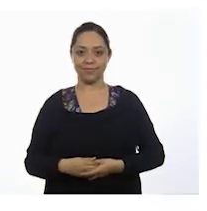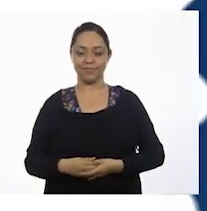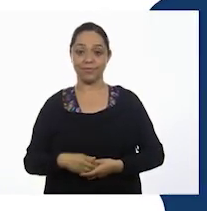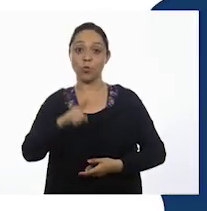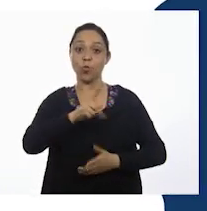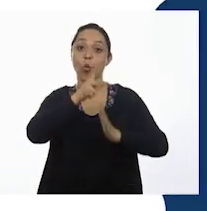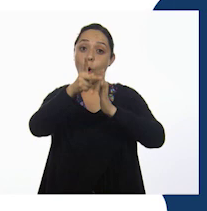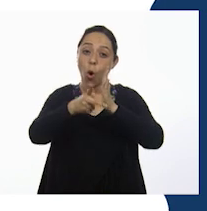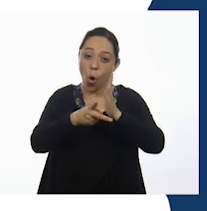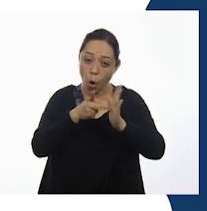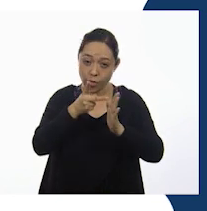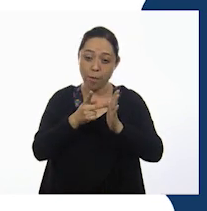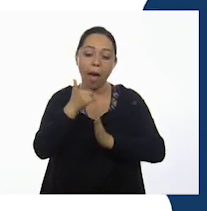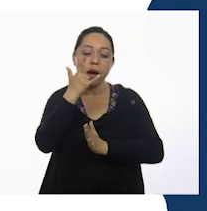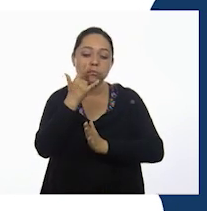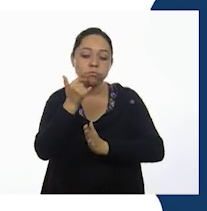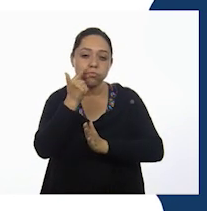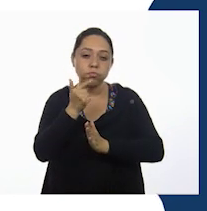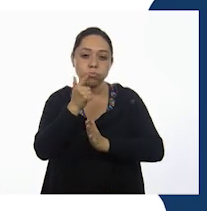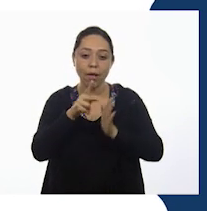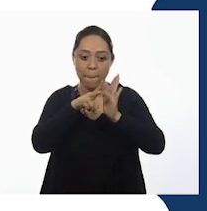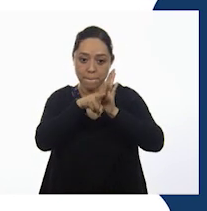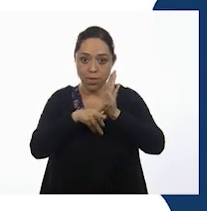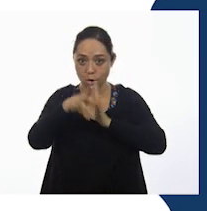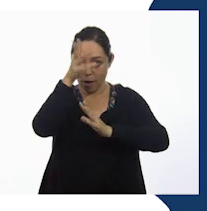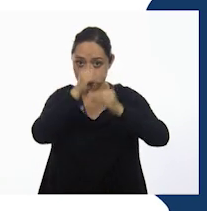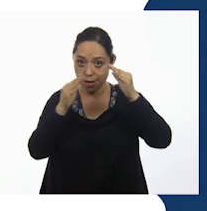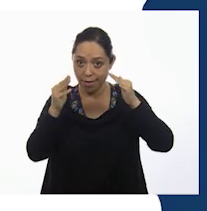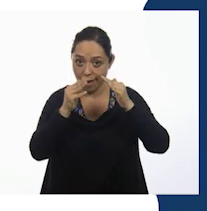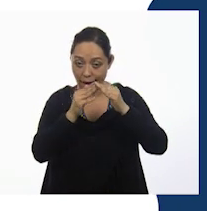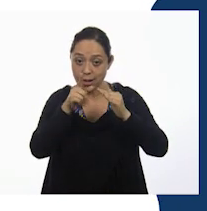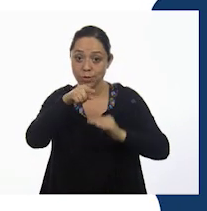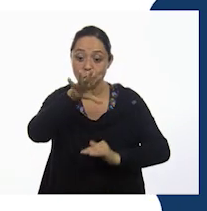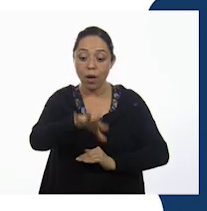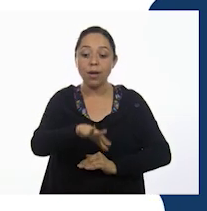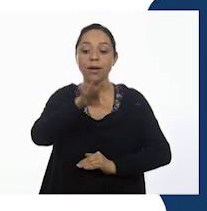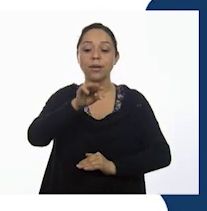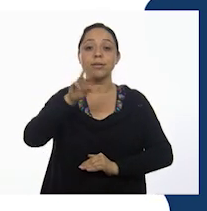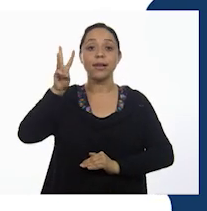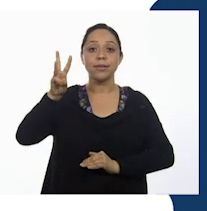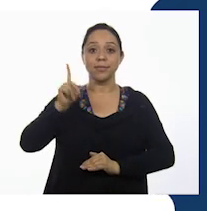conalitech.cep.gov.mx. Si quieres volver a ver los programas de Aprende en Casa, los puedes encontrar